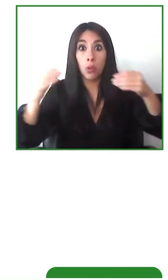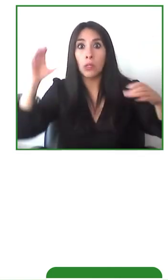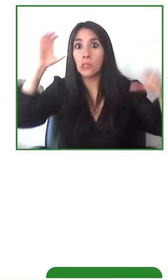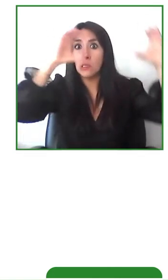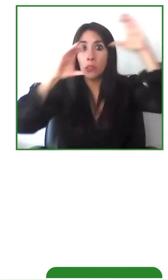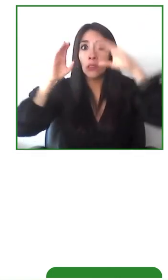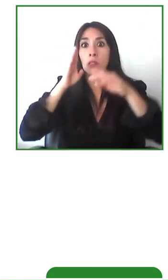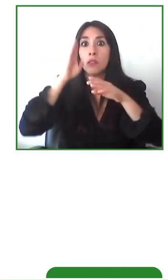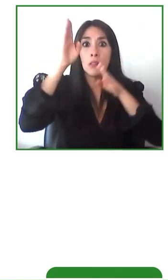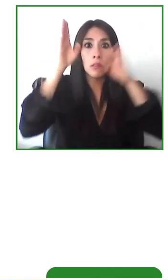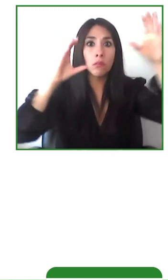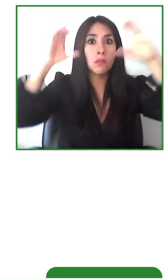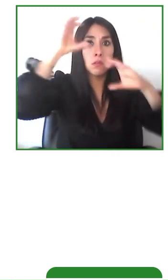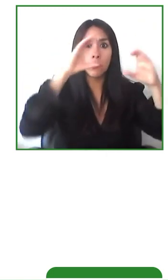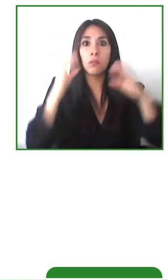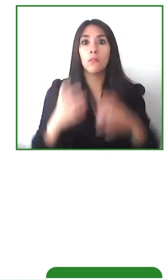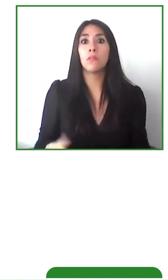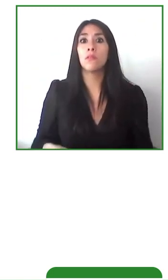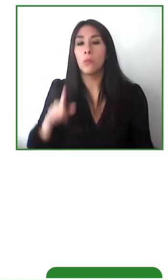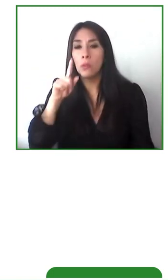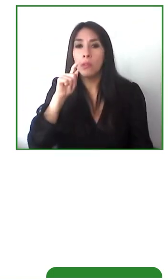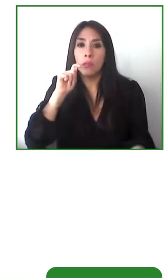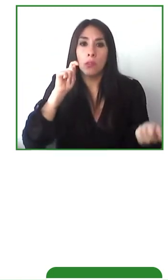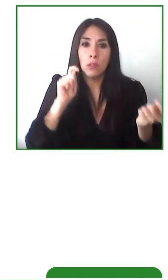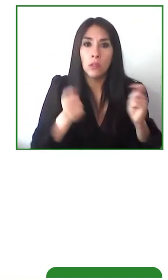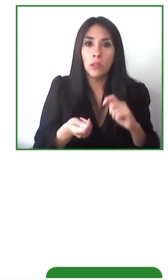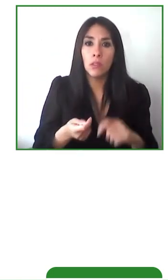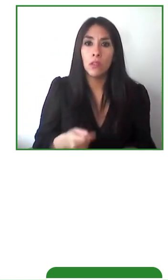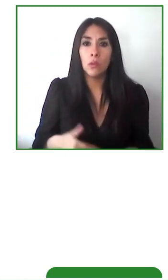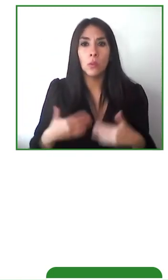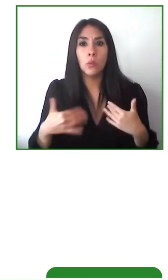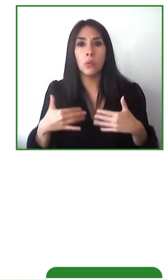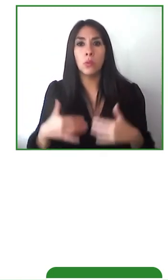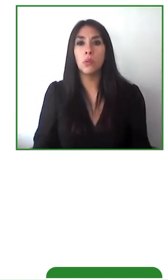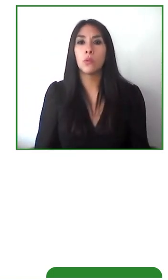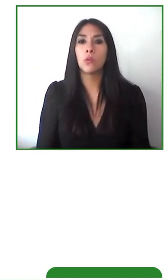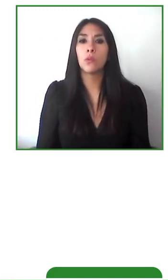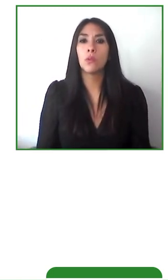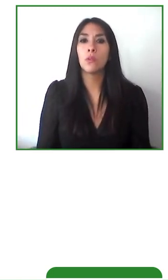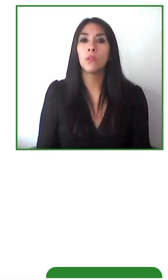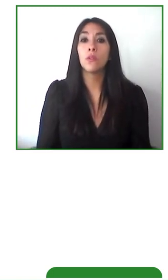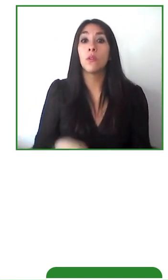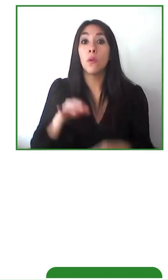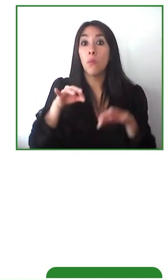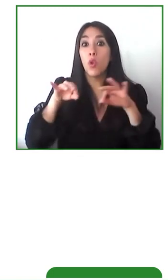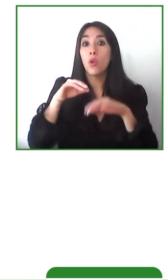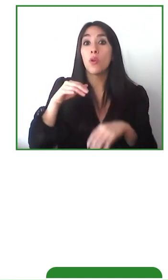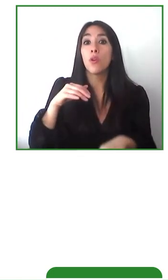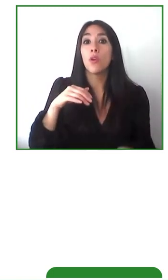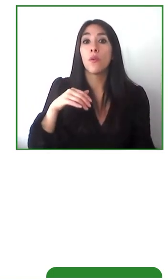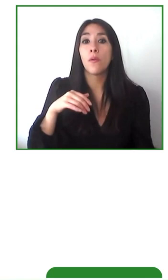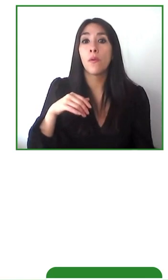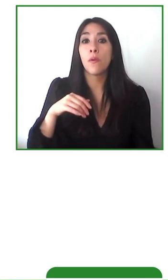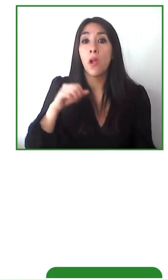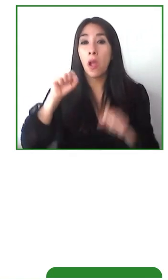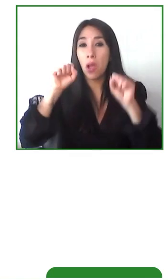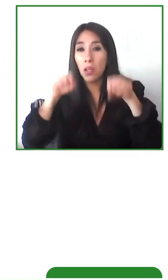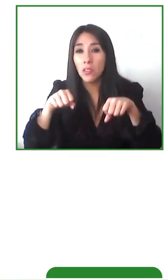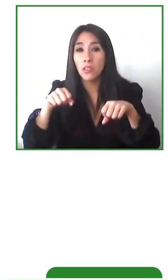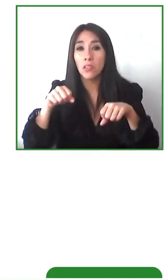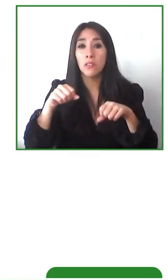importante eso porque creo que desde las vivencias podemos ir justamente transformando la cultura y podemos ir también,